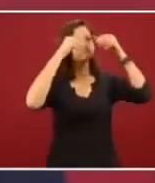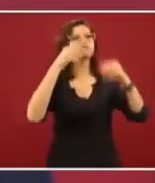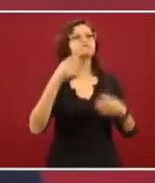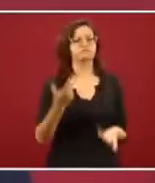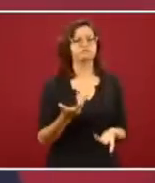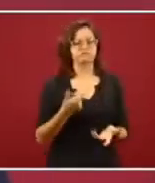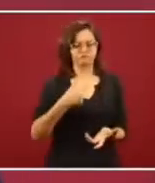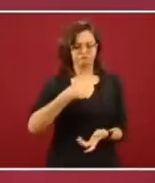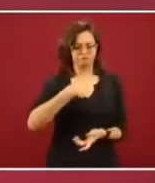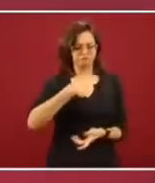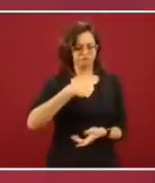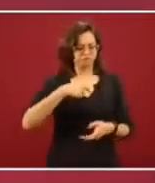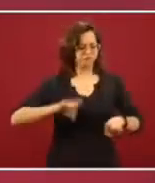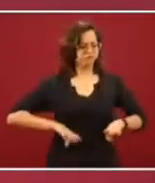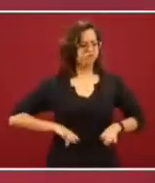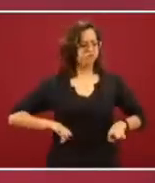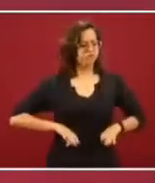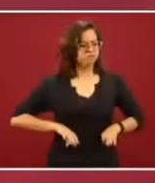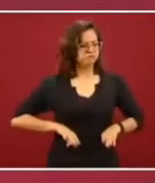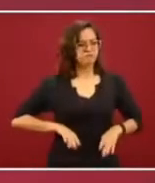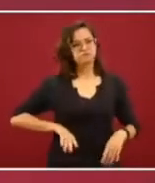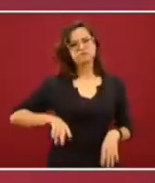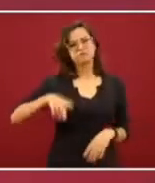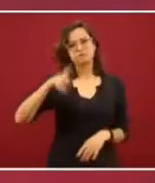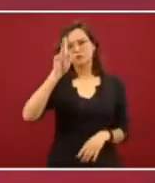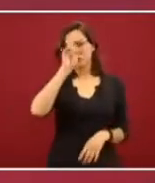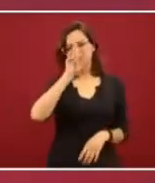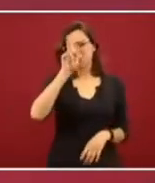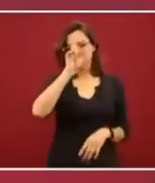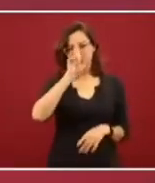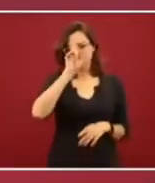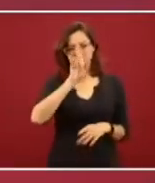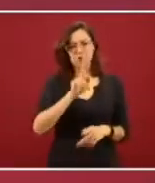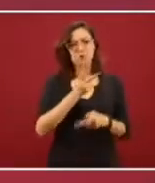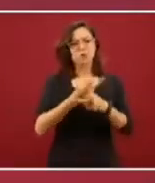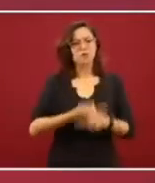prudencia sin desesperarnos